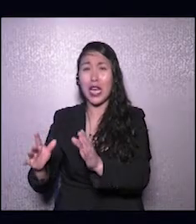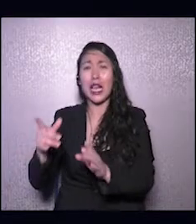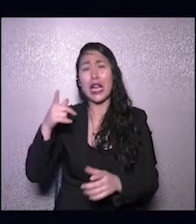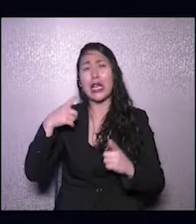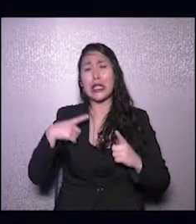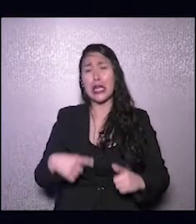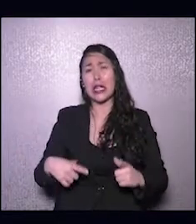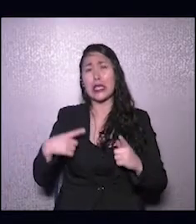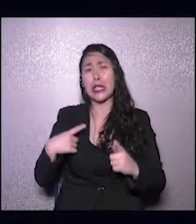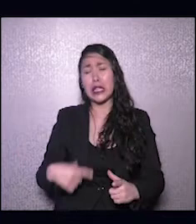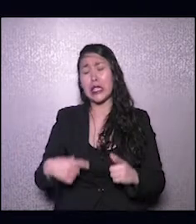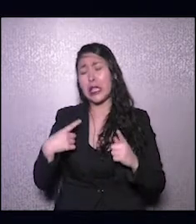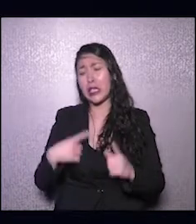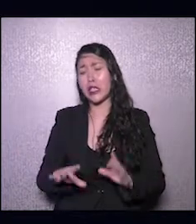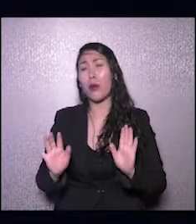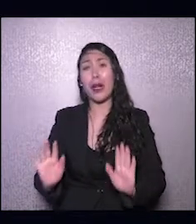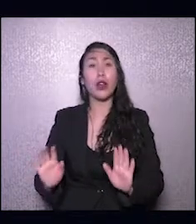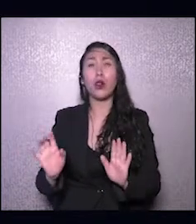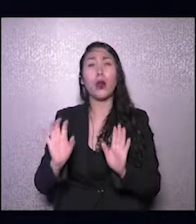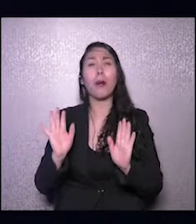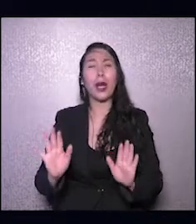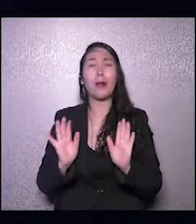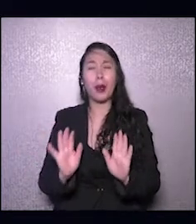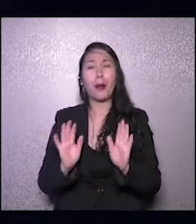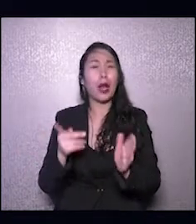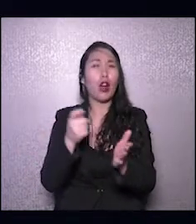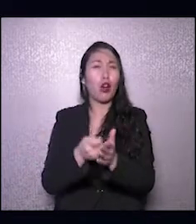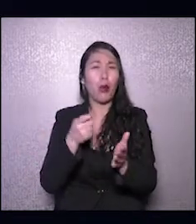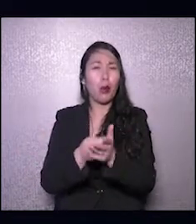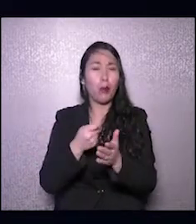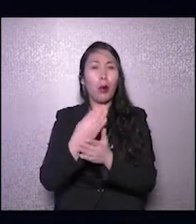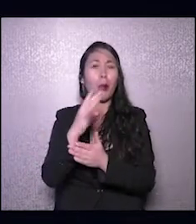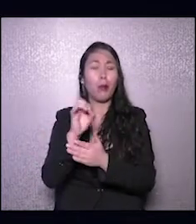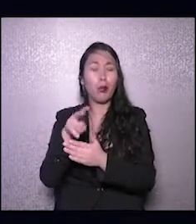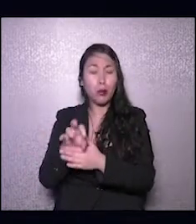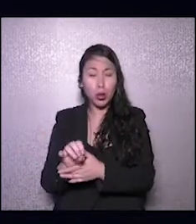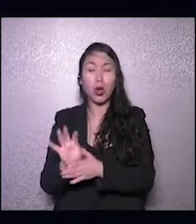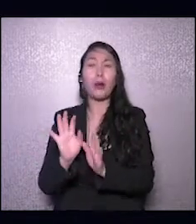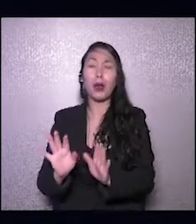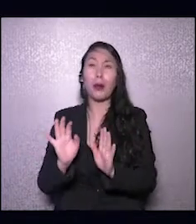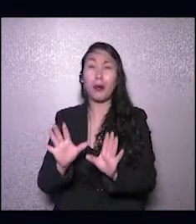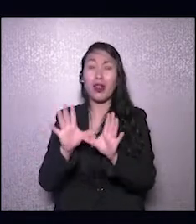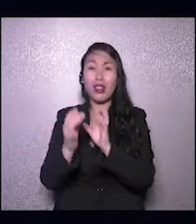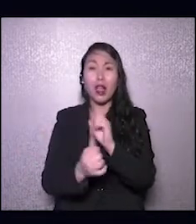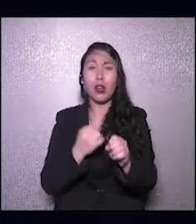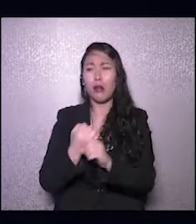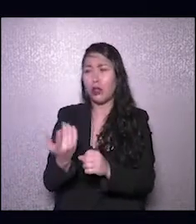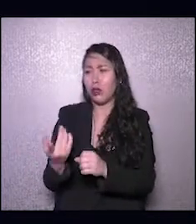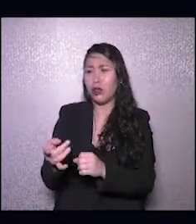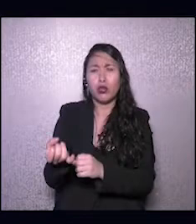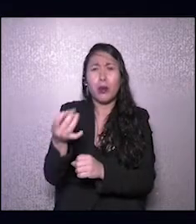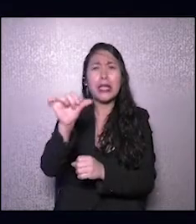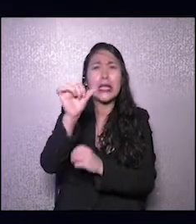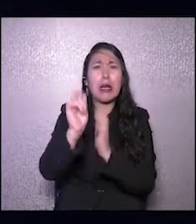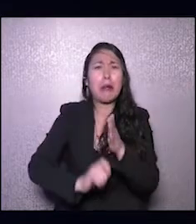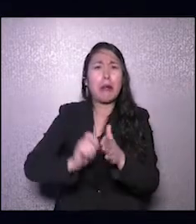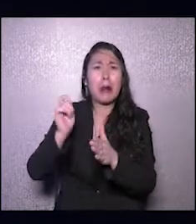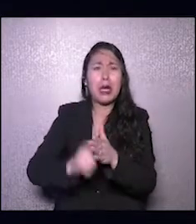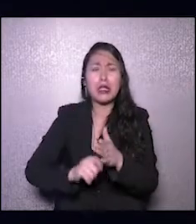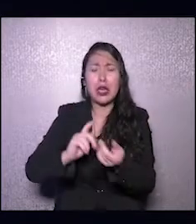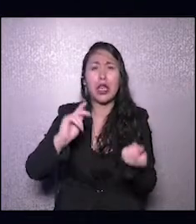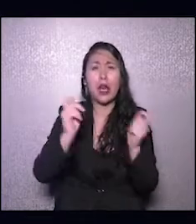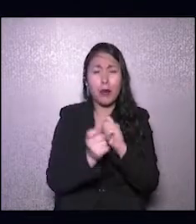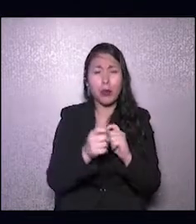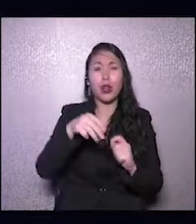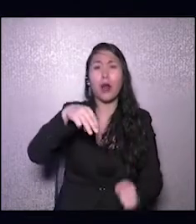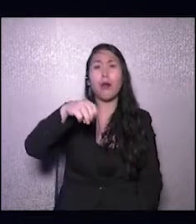en la compra de un registro médico electrónico en un mundo en que la tecnología expira cada 6 meses. ¿Sí? Que tengan la facultad de que el próximo año aparece un módulo